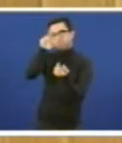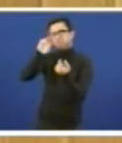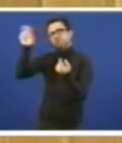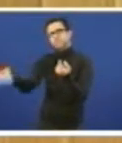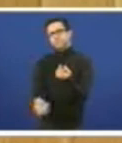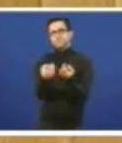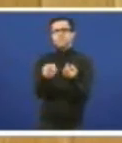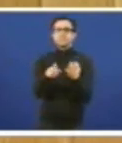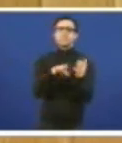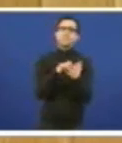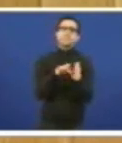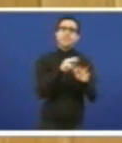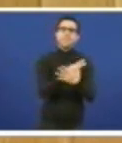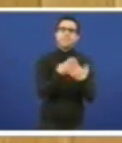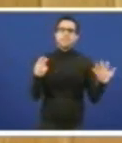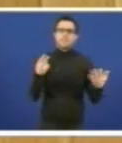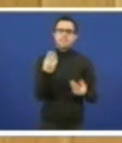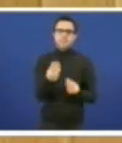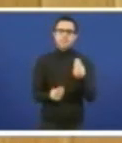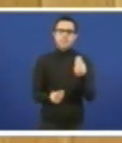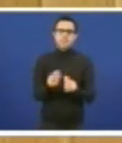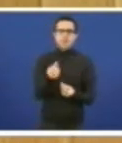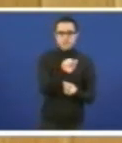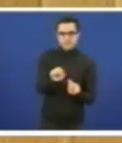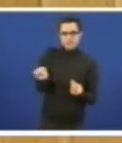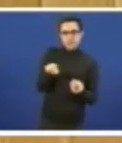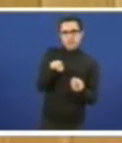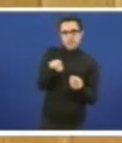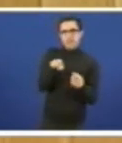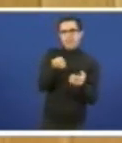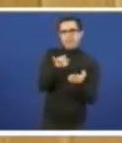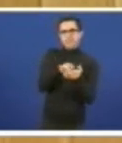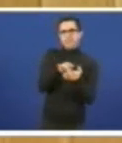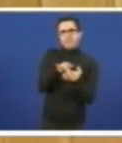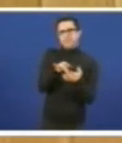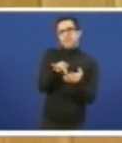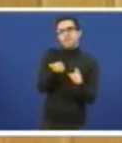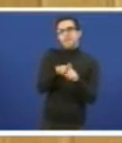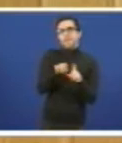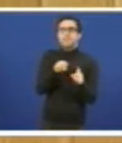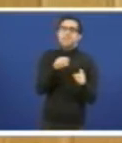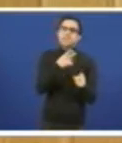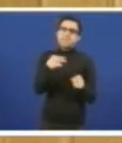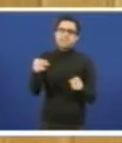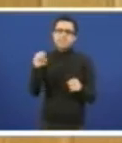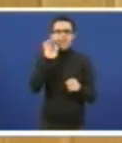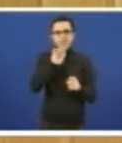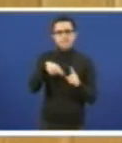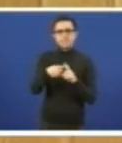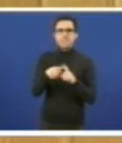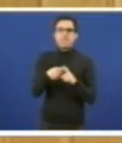Letras Galegas, efectivamente porque a 17 coñecemos que é festivo, e o 5 de xuño, o Día do Medio